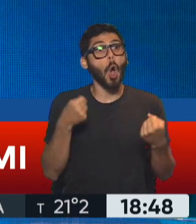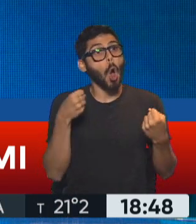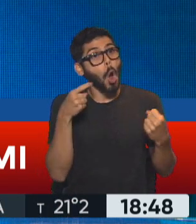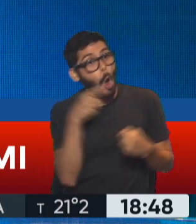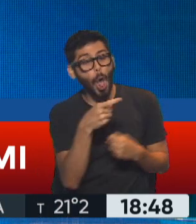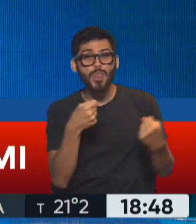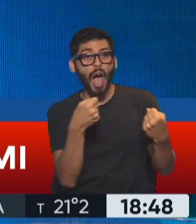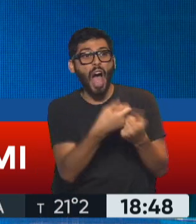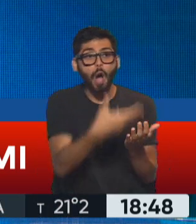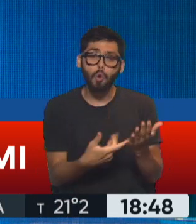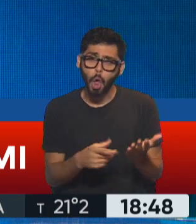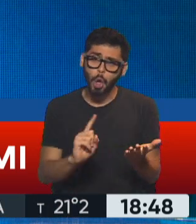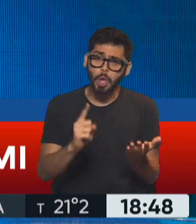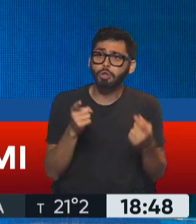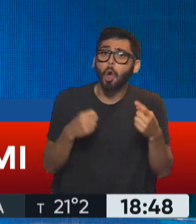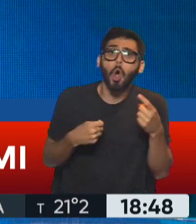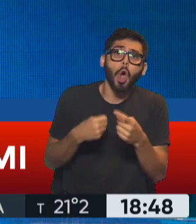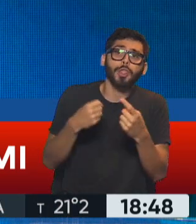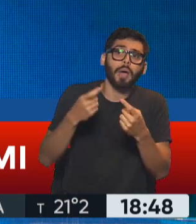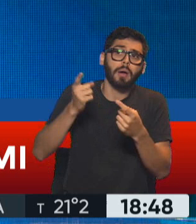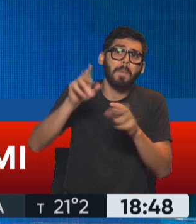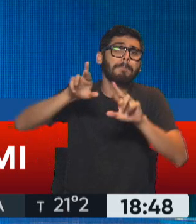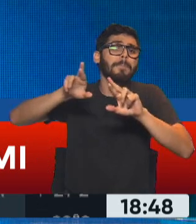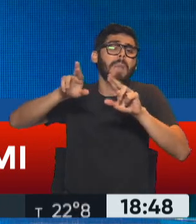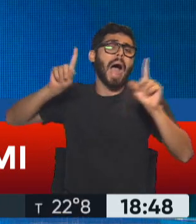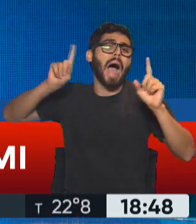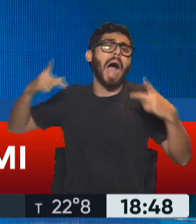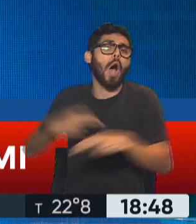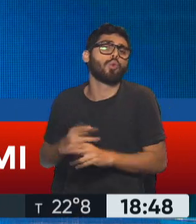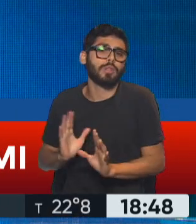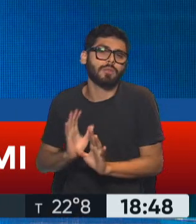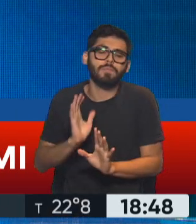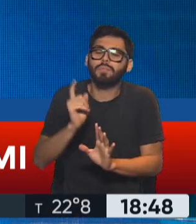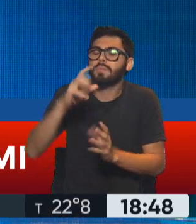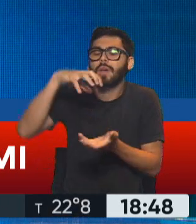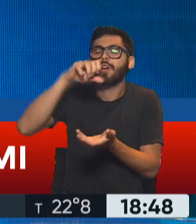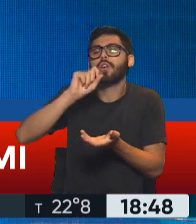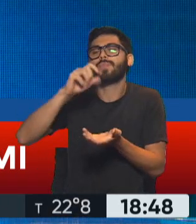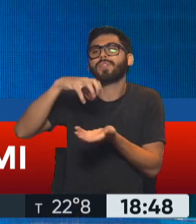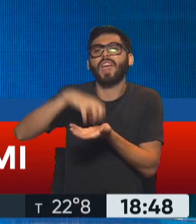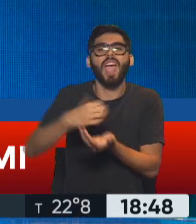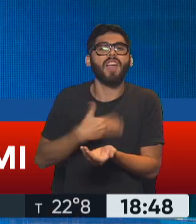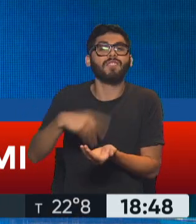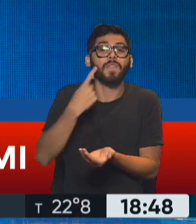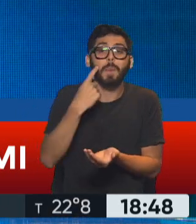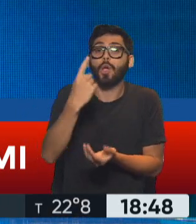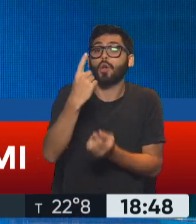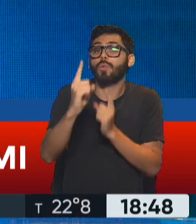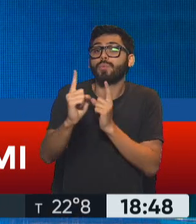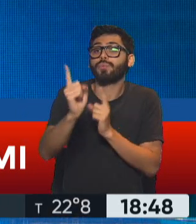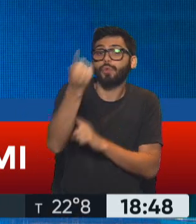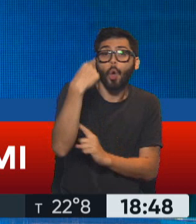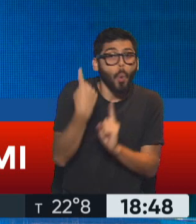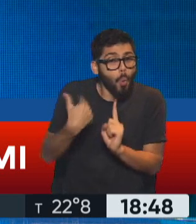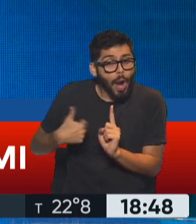los planes que implican, que aplica el fondo, no en la Argentina, históricamente a todos los países que les prestó guita, después tuvo que